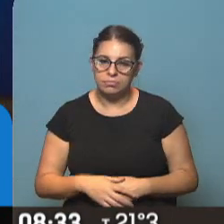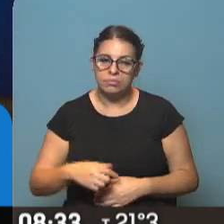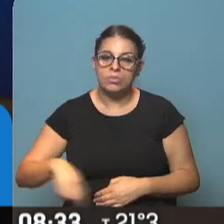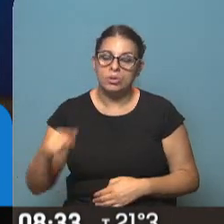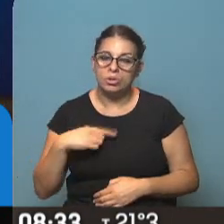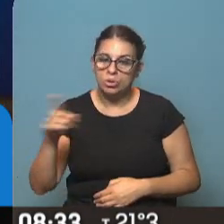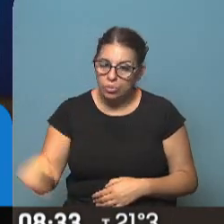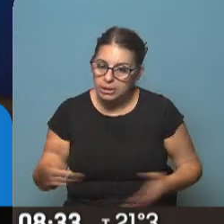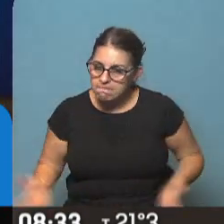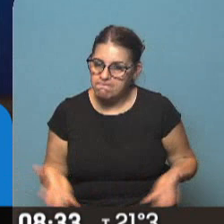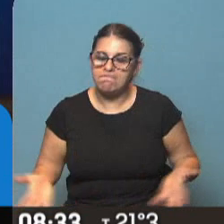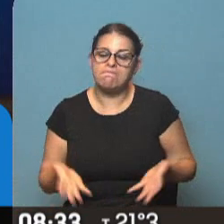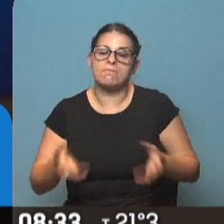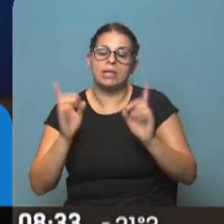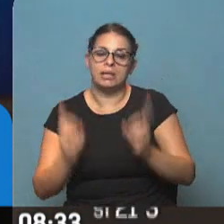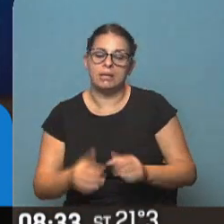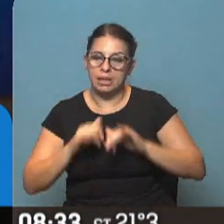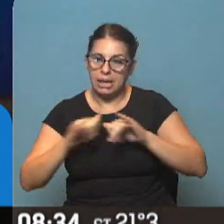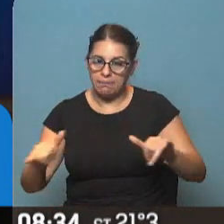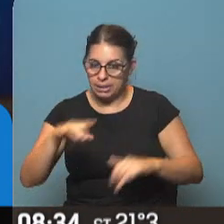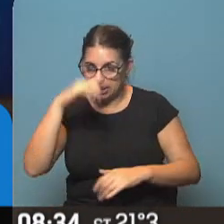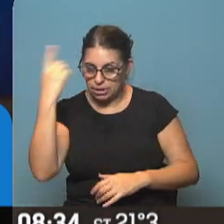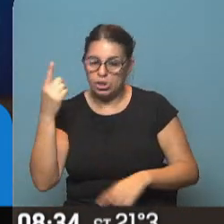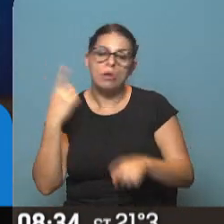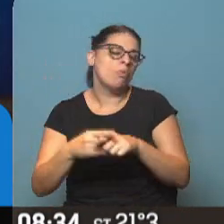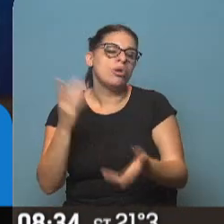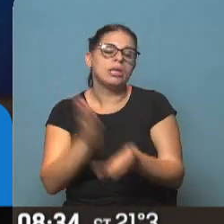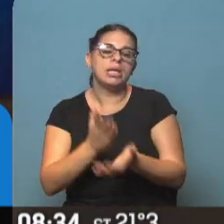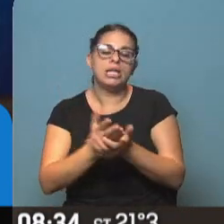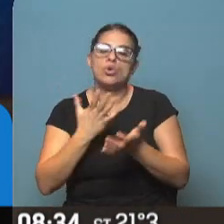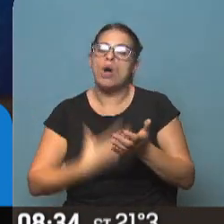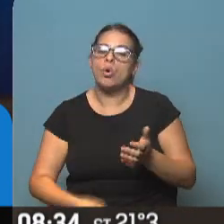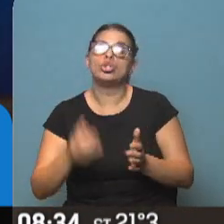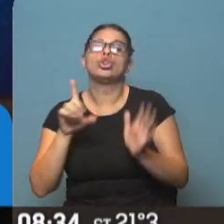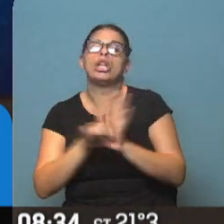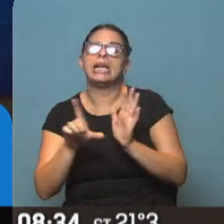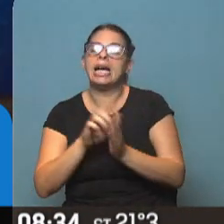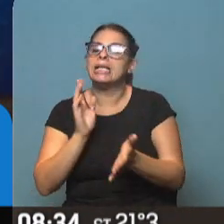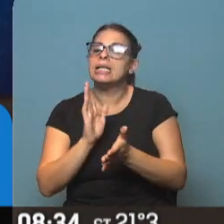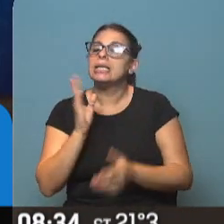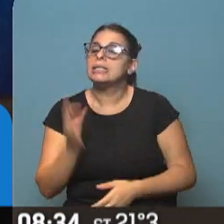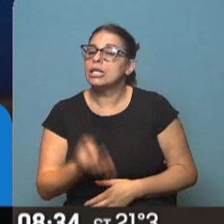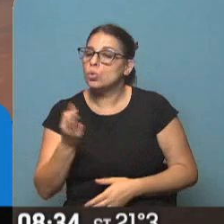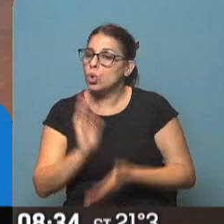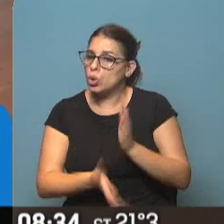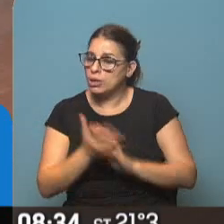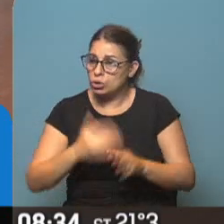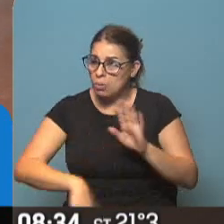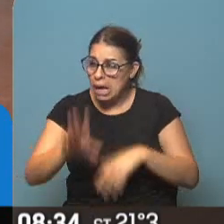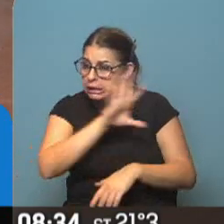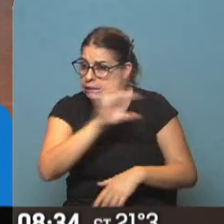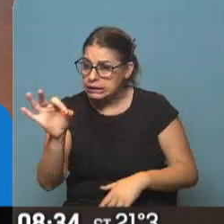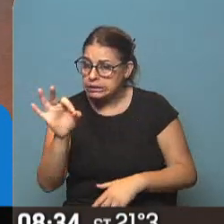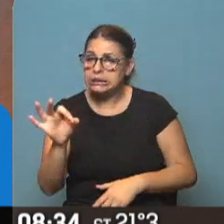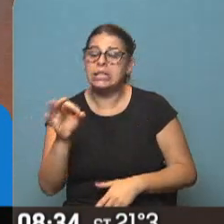impulsando también la campaña nacional por el derecho al aborto legal seguro y gratuito junto a más de 500